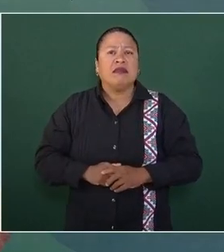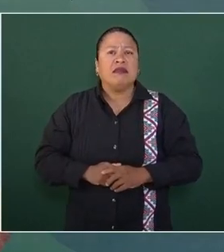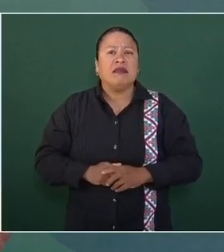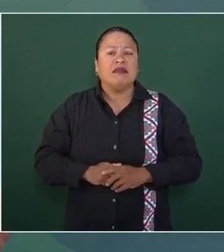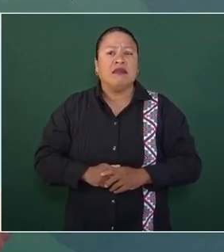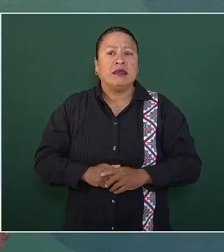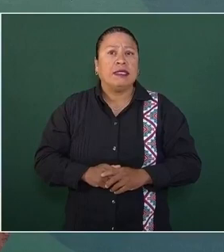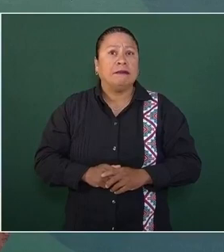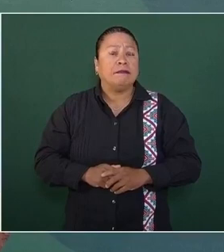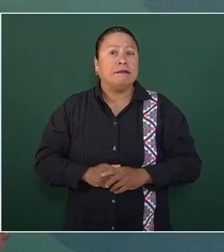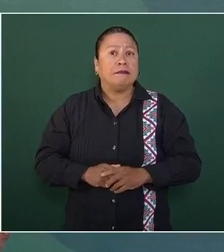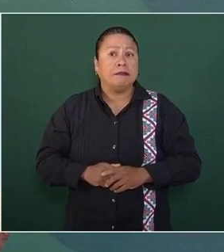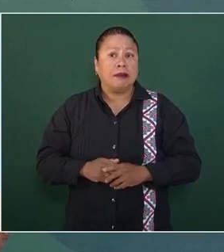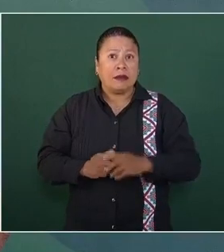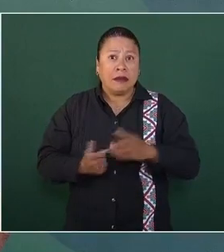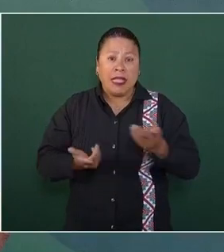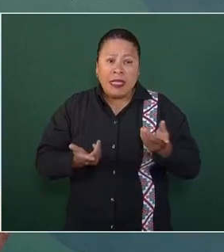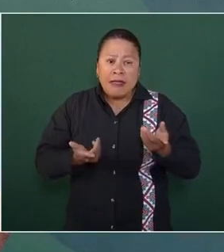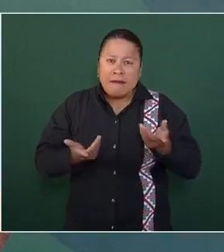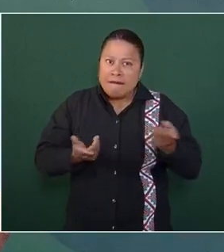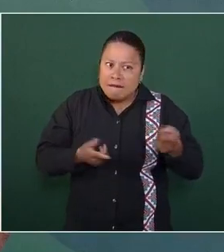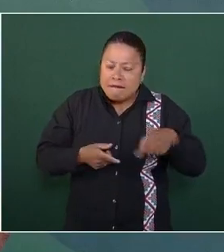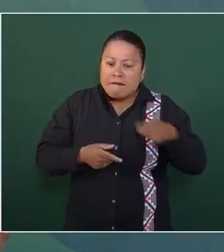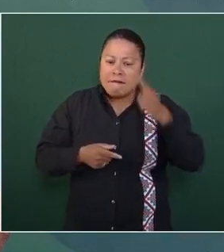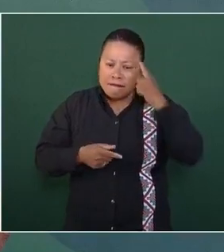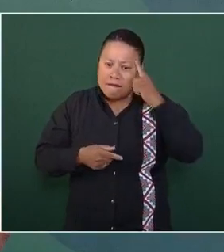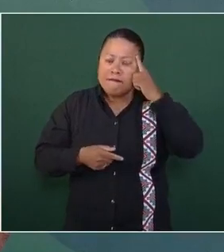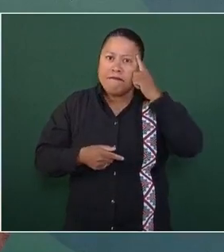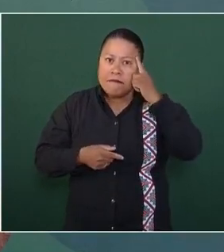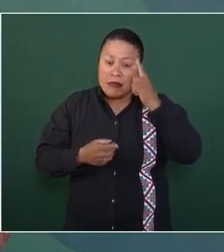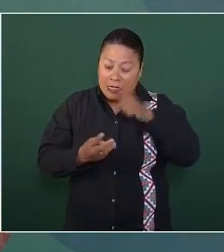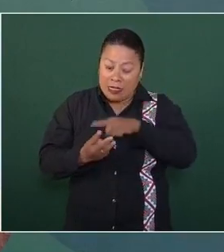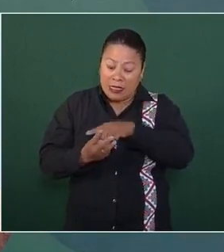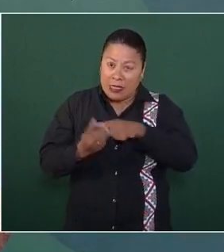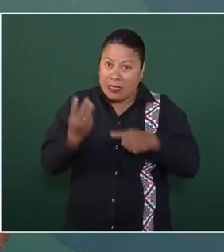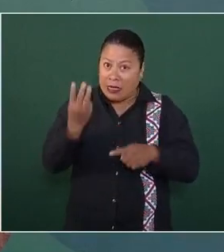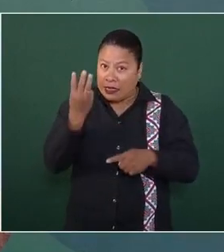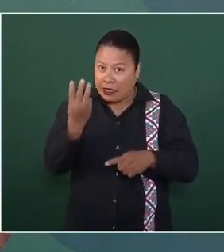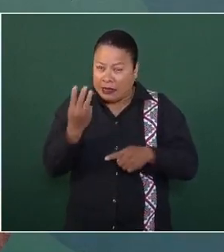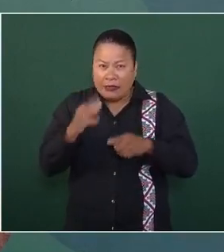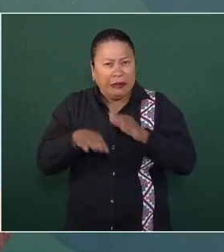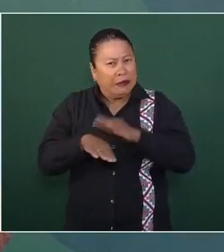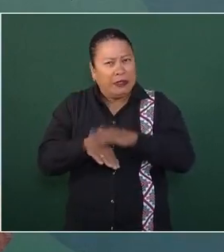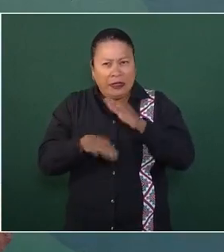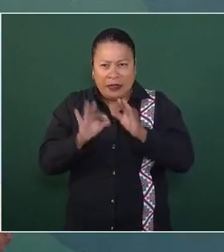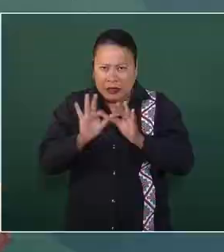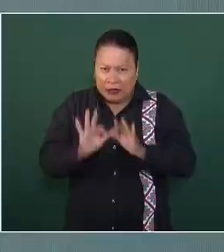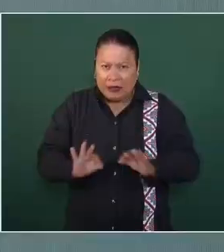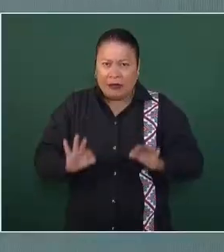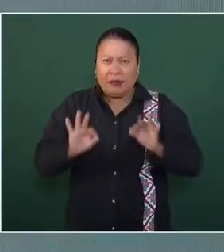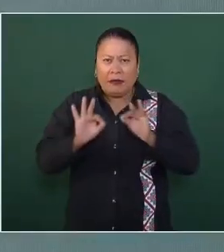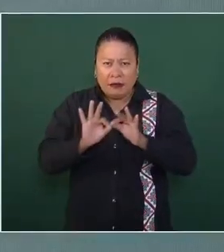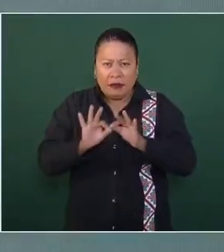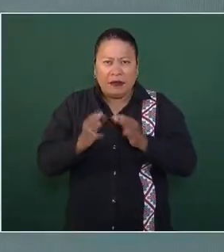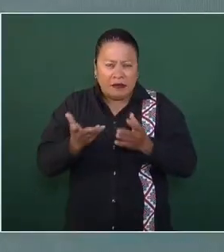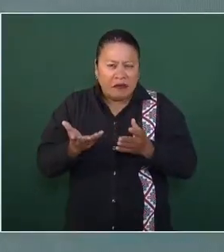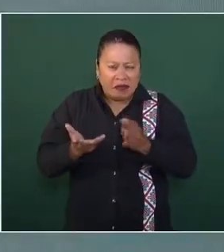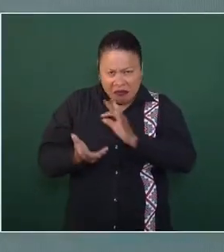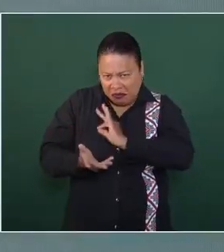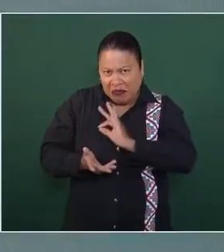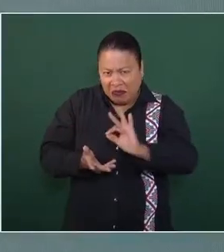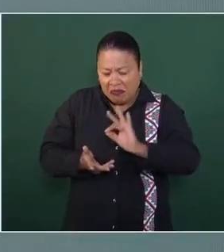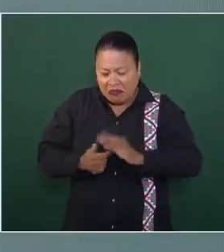y llega a la conclusión que los tres pasos más diables